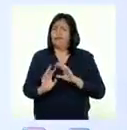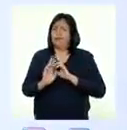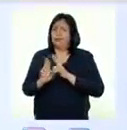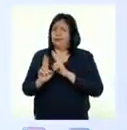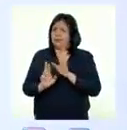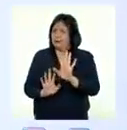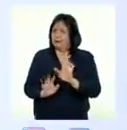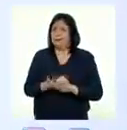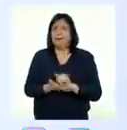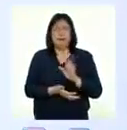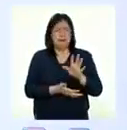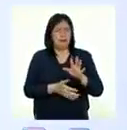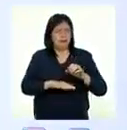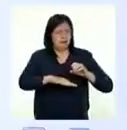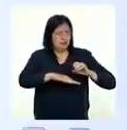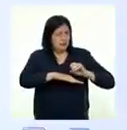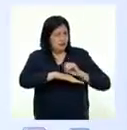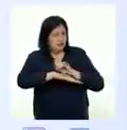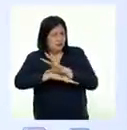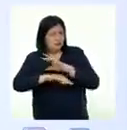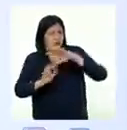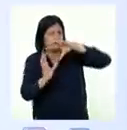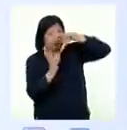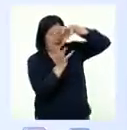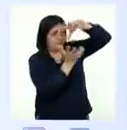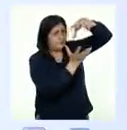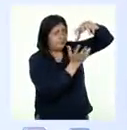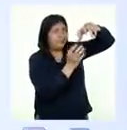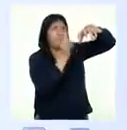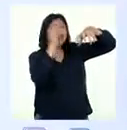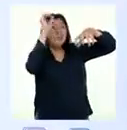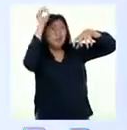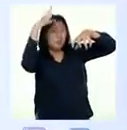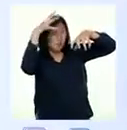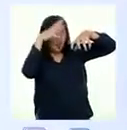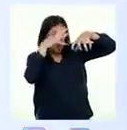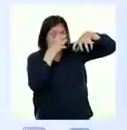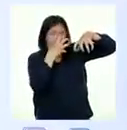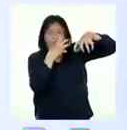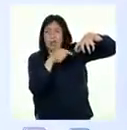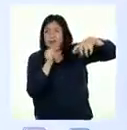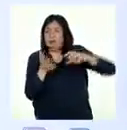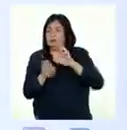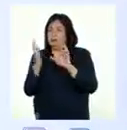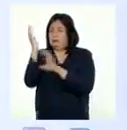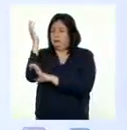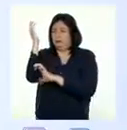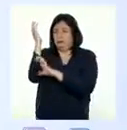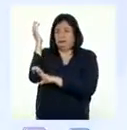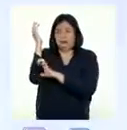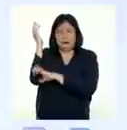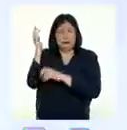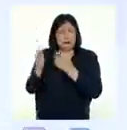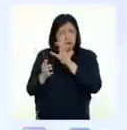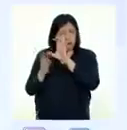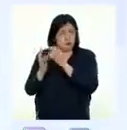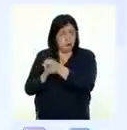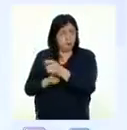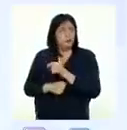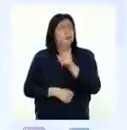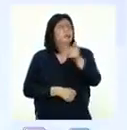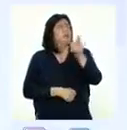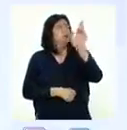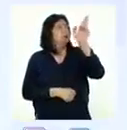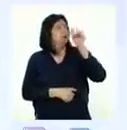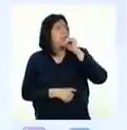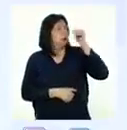resolver. ¿Influirá el calentamiento global en las características de las estaciones? Profesora,